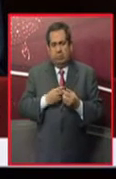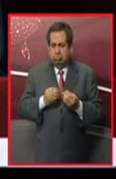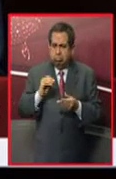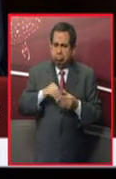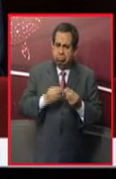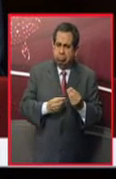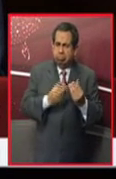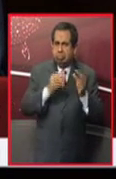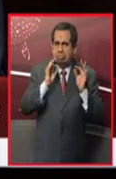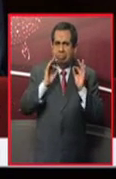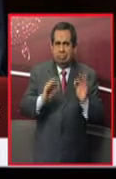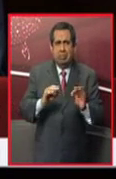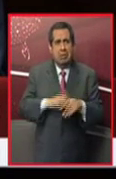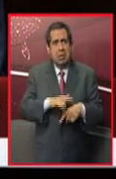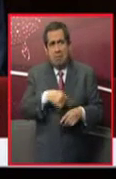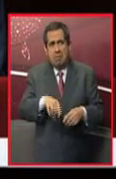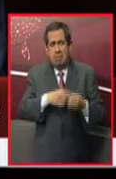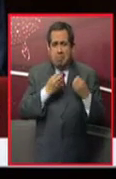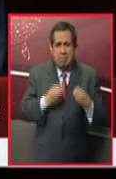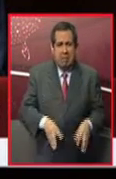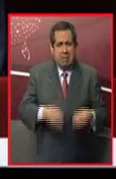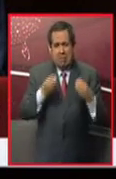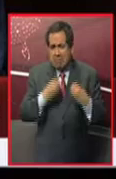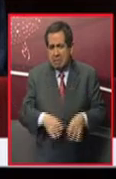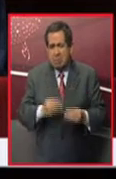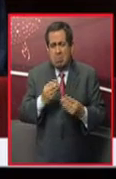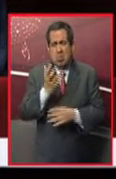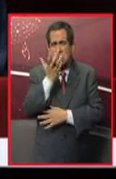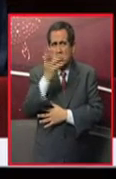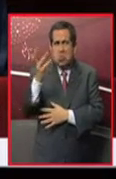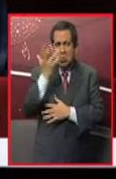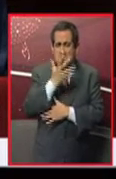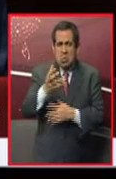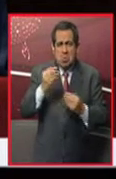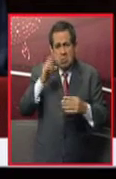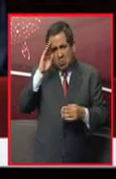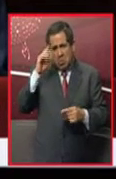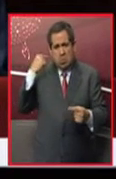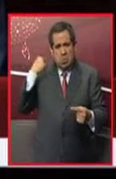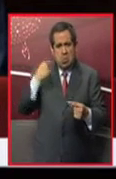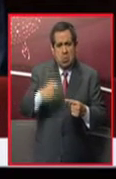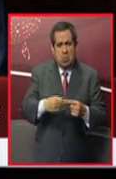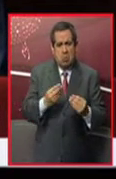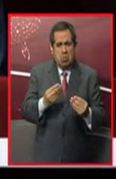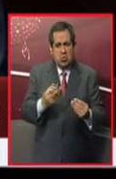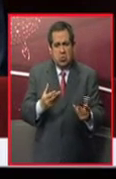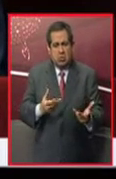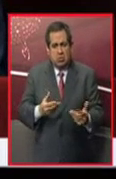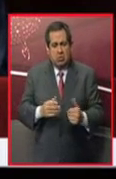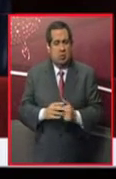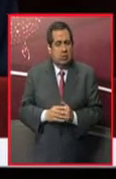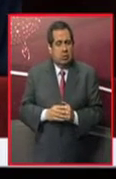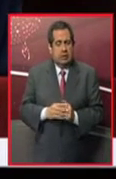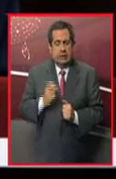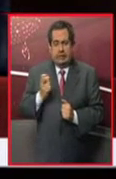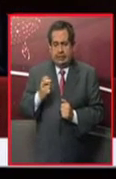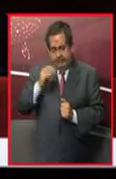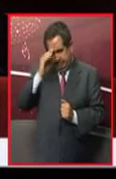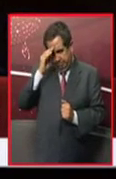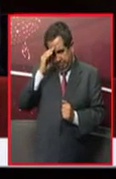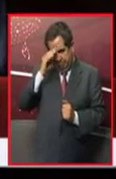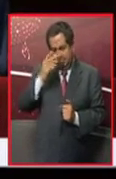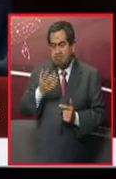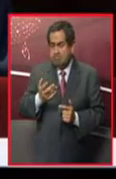tendencia que ha significado la pérdida de áreas forestales durante un prolongado periodo de tiempo, lo cual